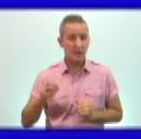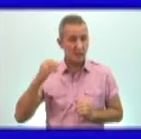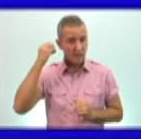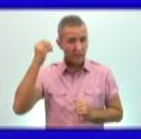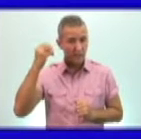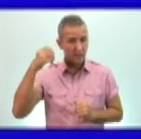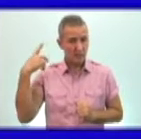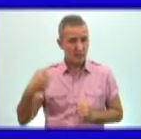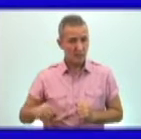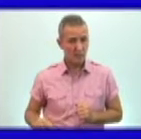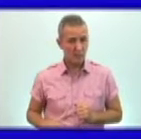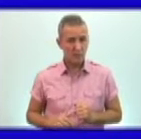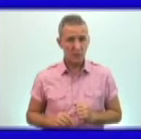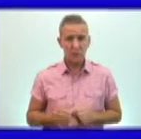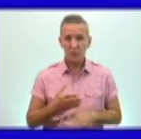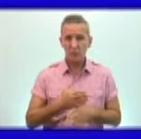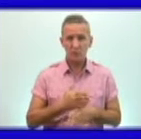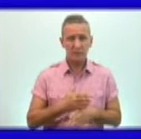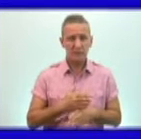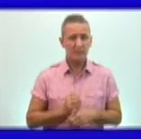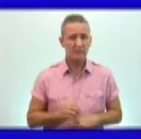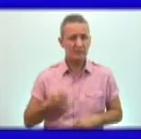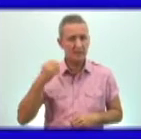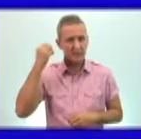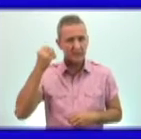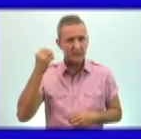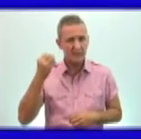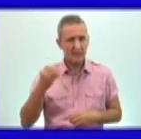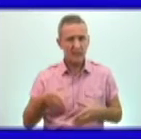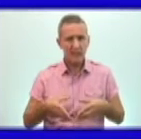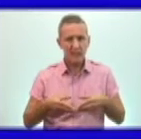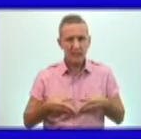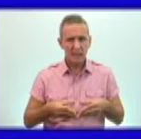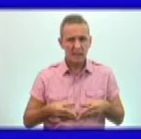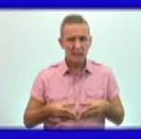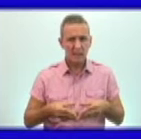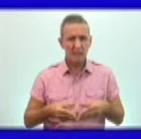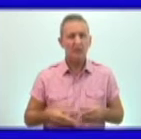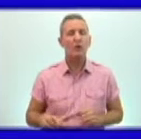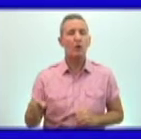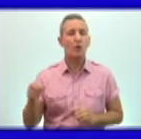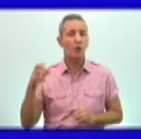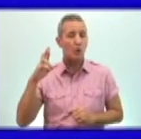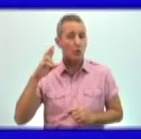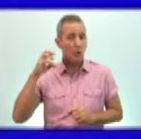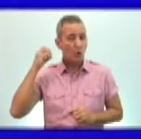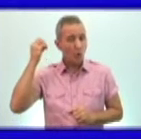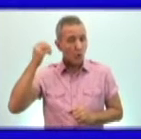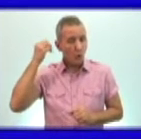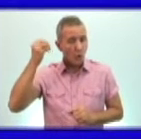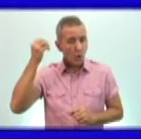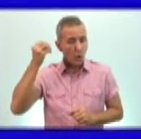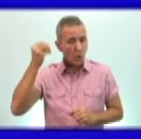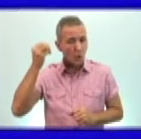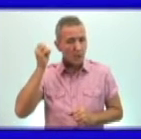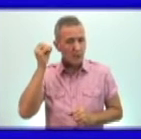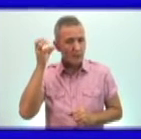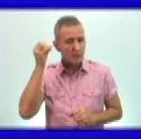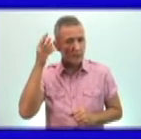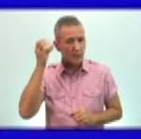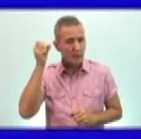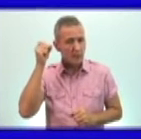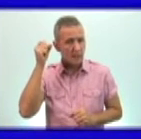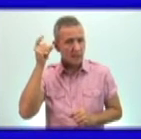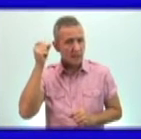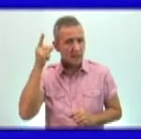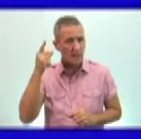no quiere decir razón material, sino razón experimental. Establece un vínculo entre lo que yo reconozco en